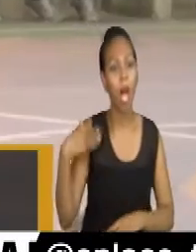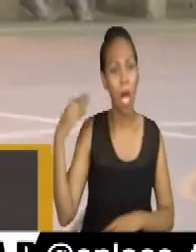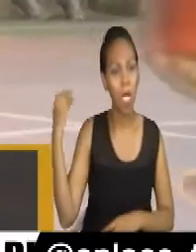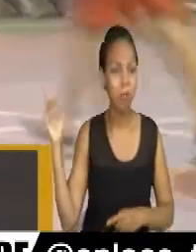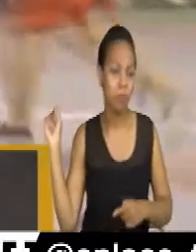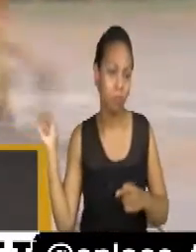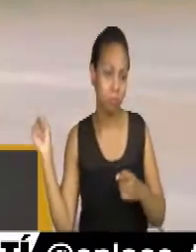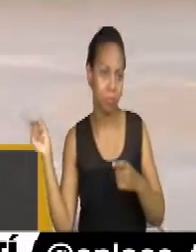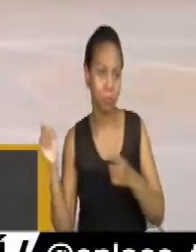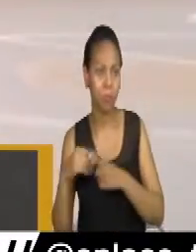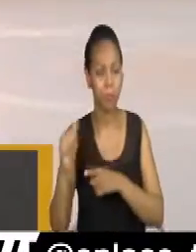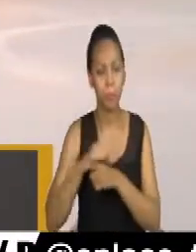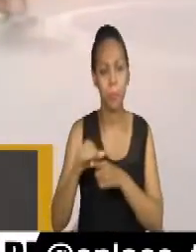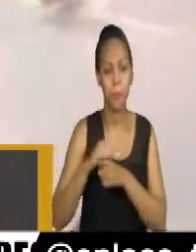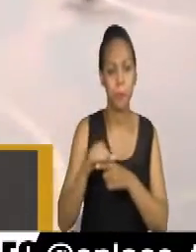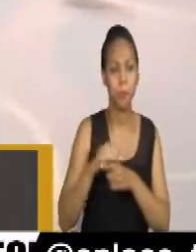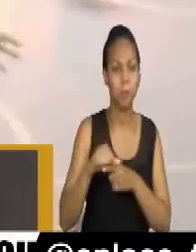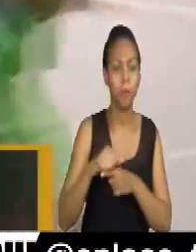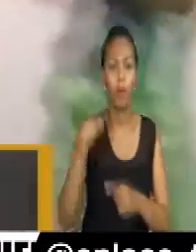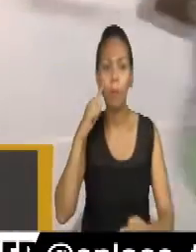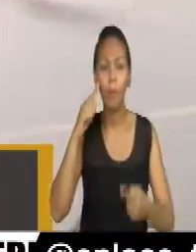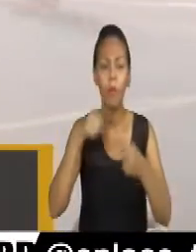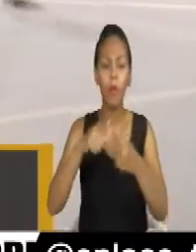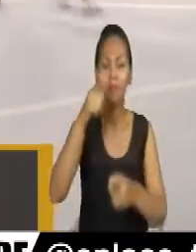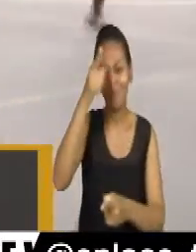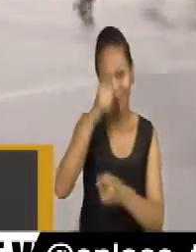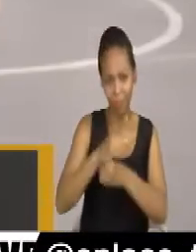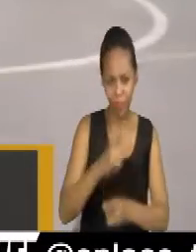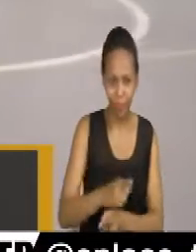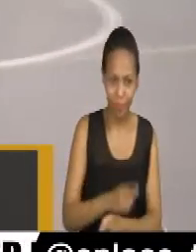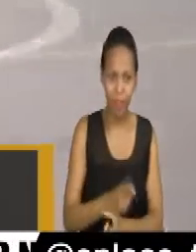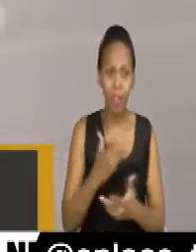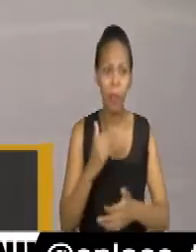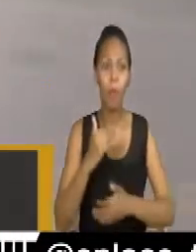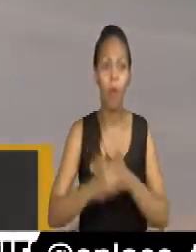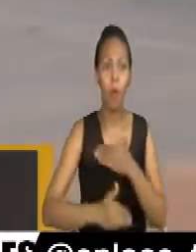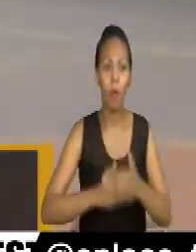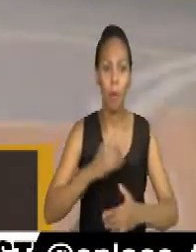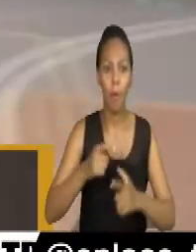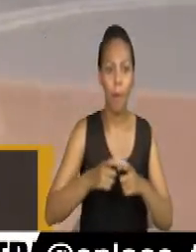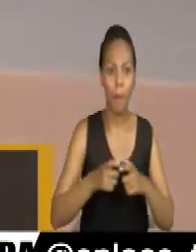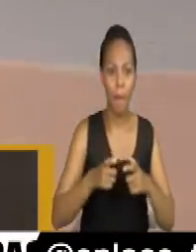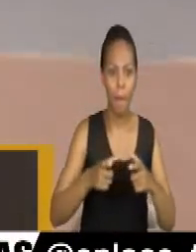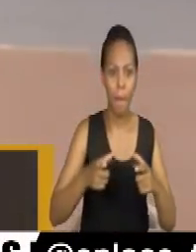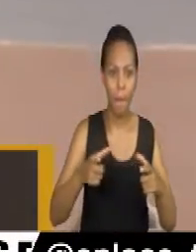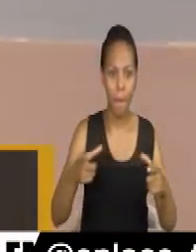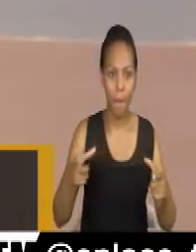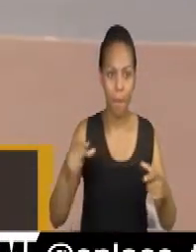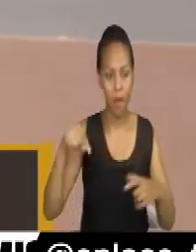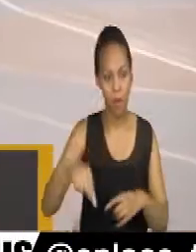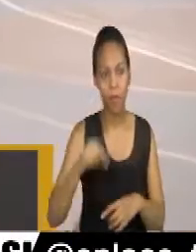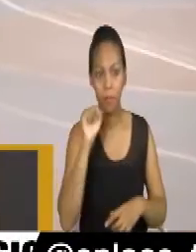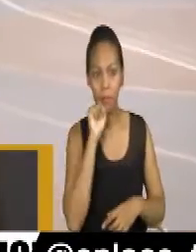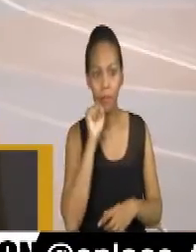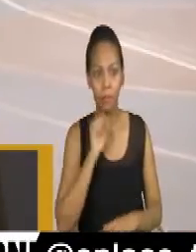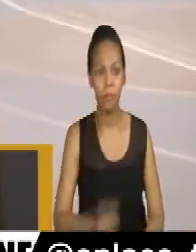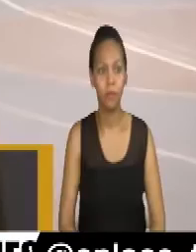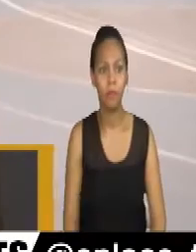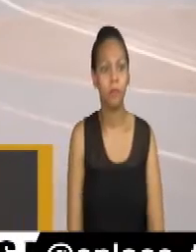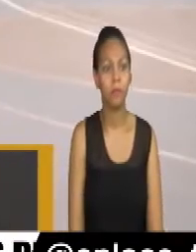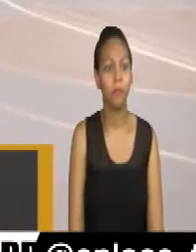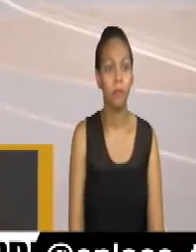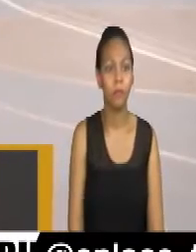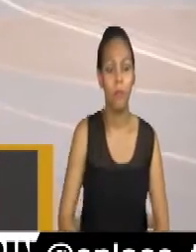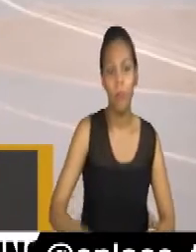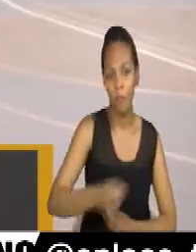atrás. Buscan alcanzar metas en este deporte que poco a poco ha ido ganando espacio en la ciudad. Realmente Frisbee Ultimate es